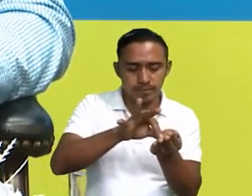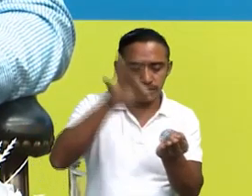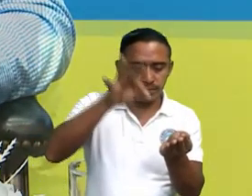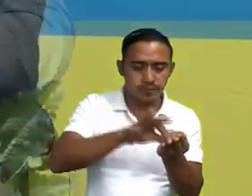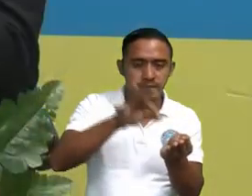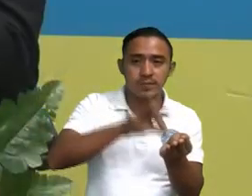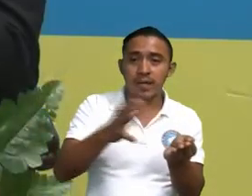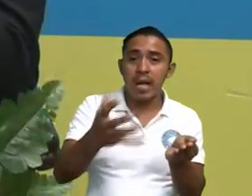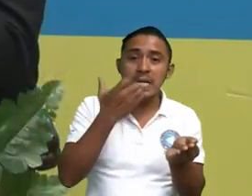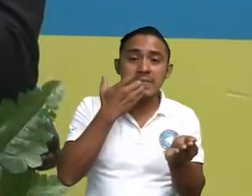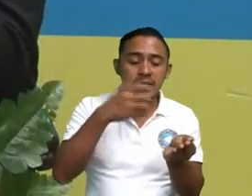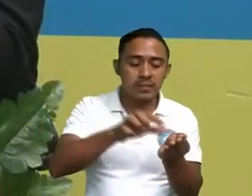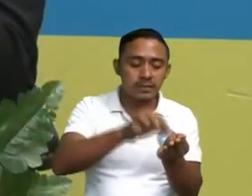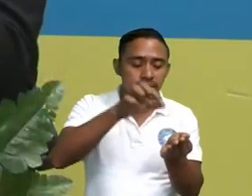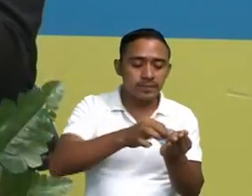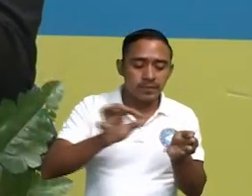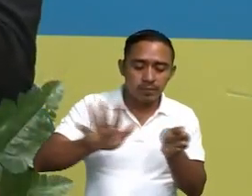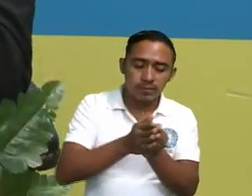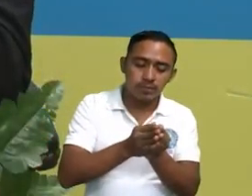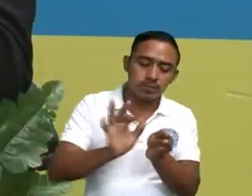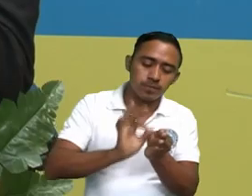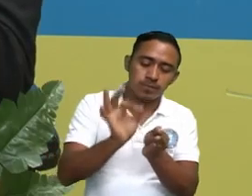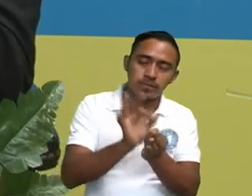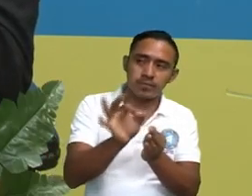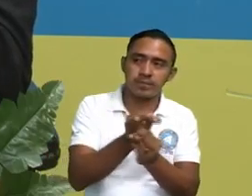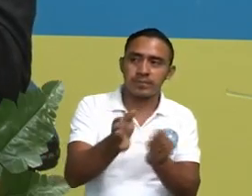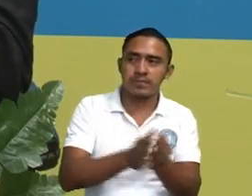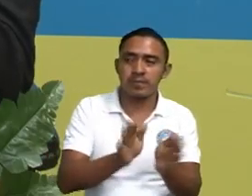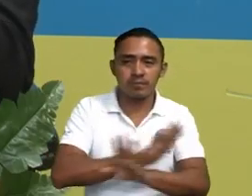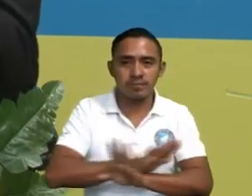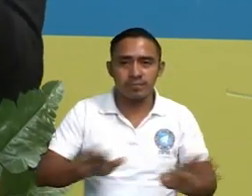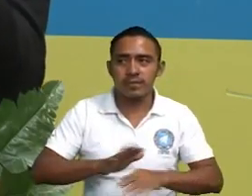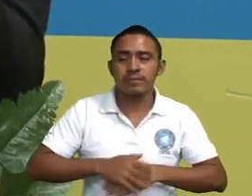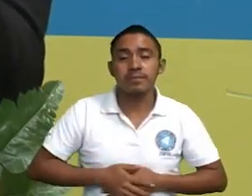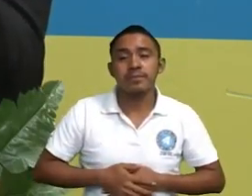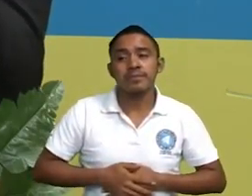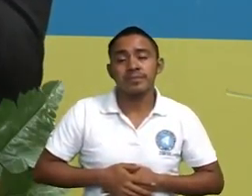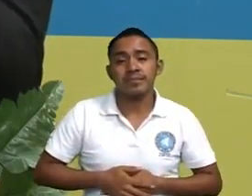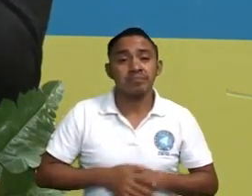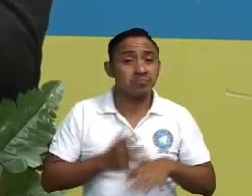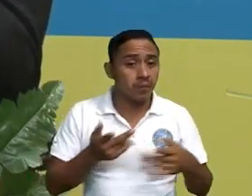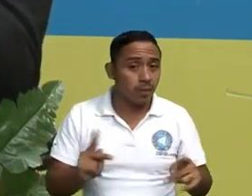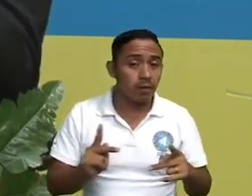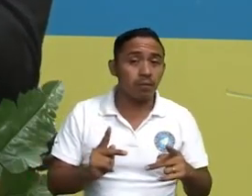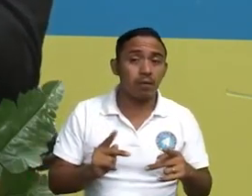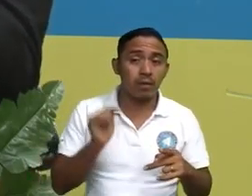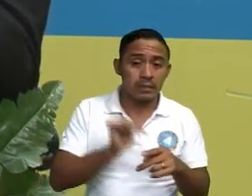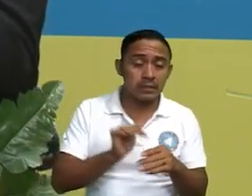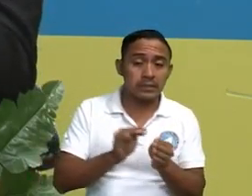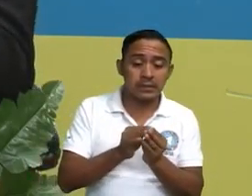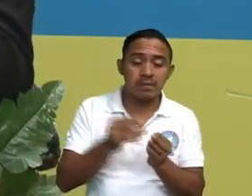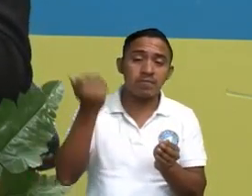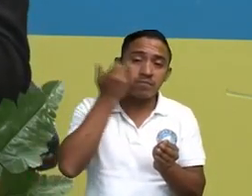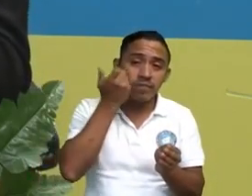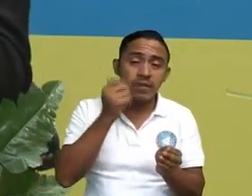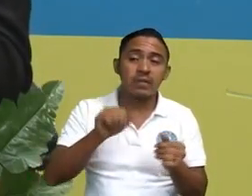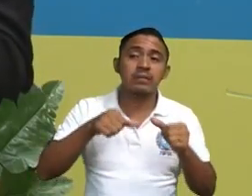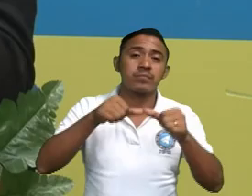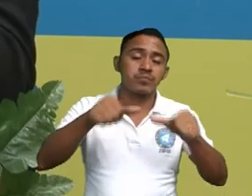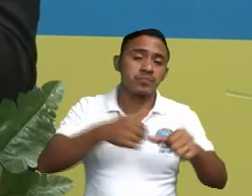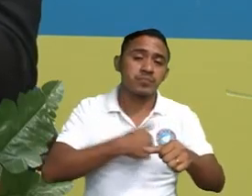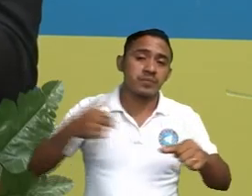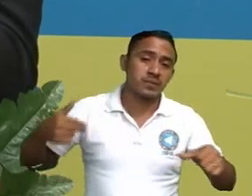cálculos, se cerraba la vesícula biliar y ahí te quedaba, pues. Pero luego, como te mencioné, la vesícula, una vez enferma, va a seguir produciendo